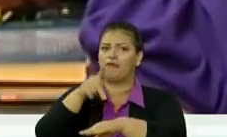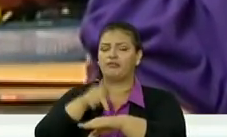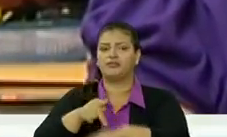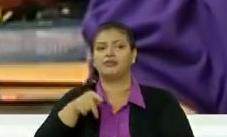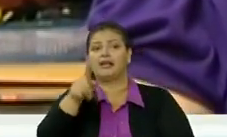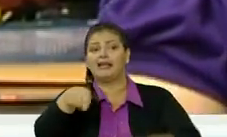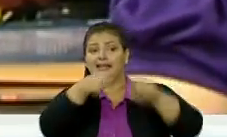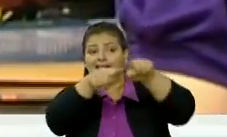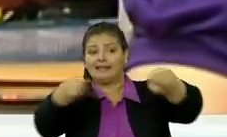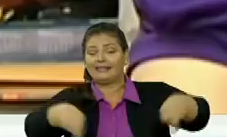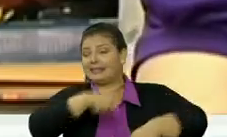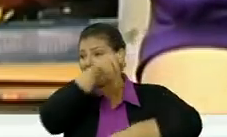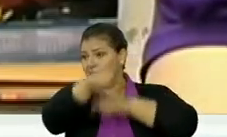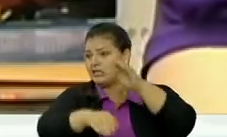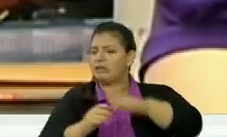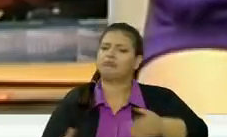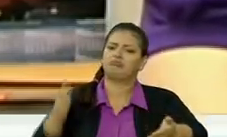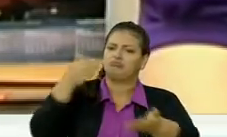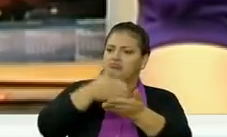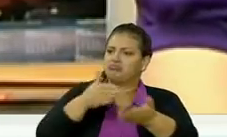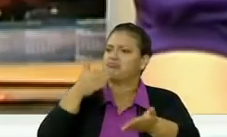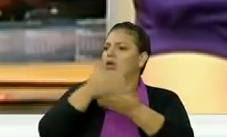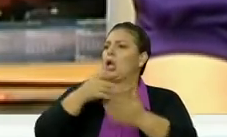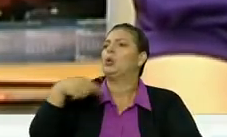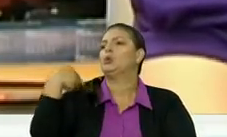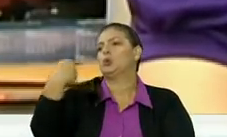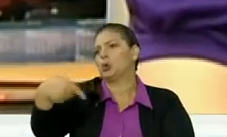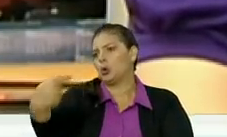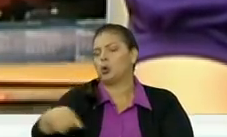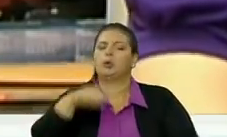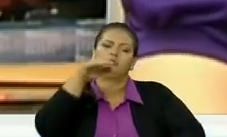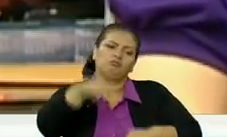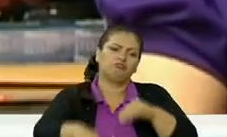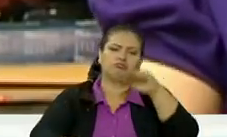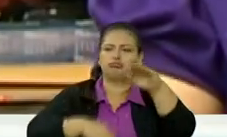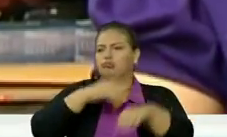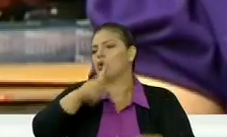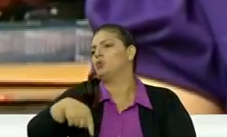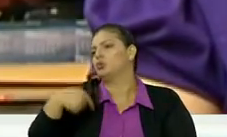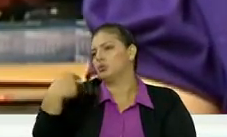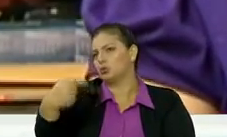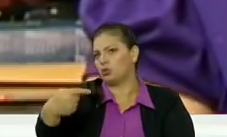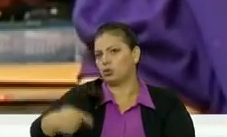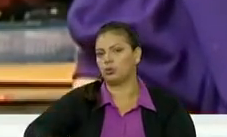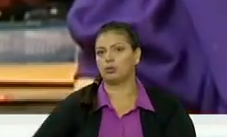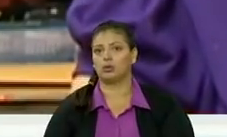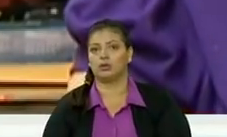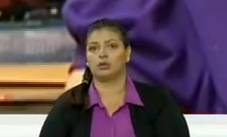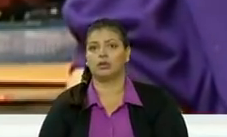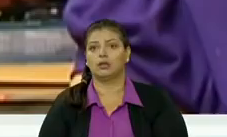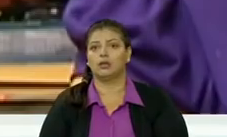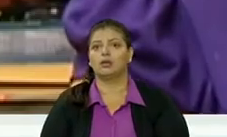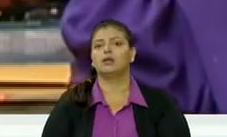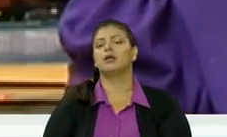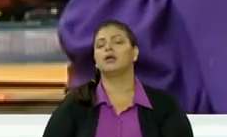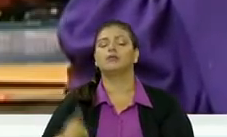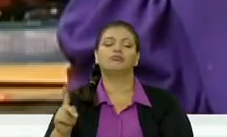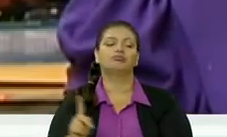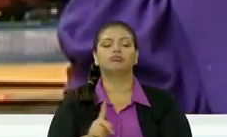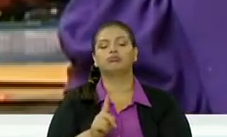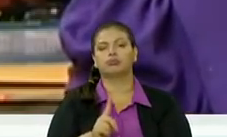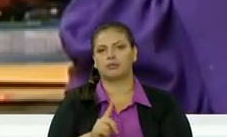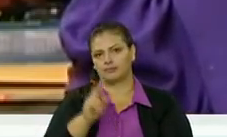este señor no estuvo en su área de piscina ni en el área del baño que le correspondía y se va hacia el área donde